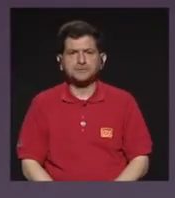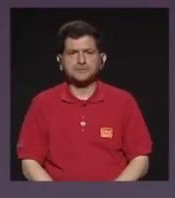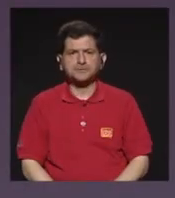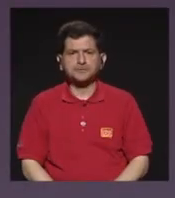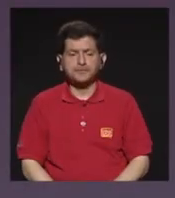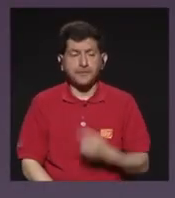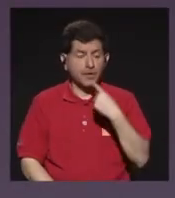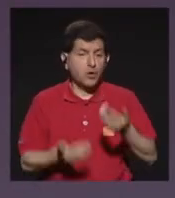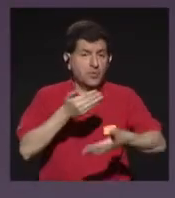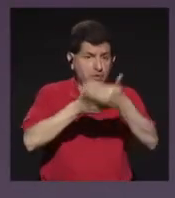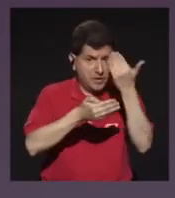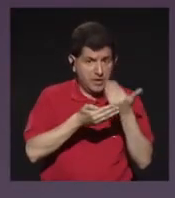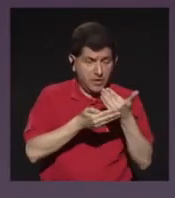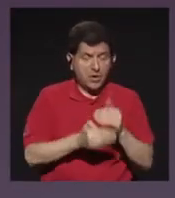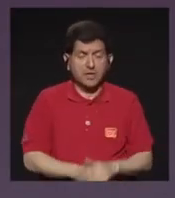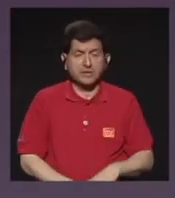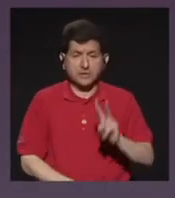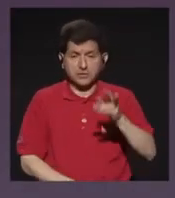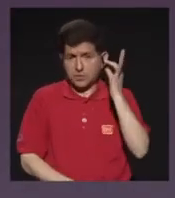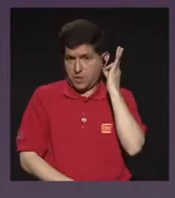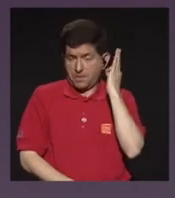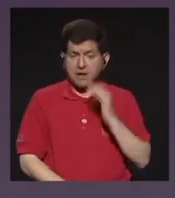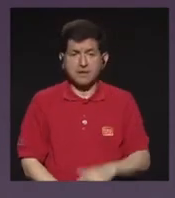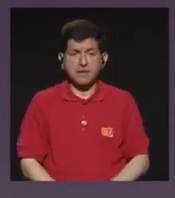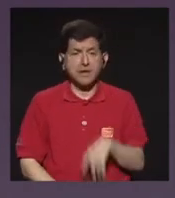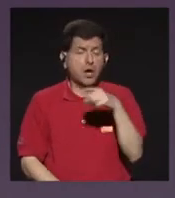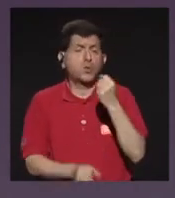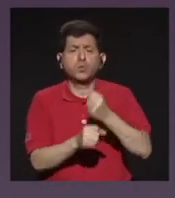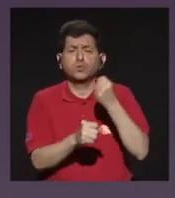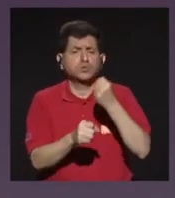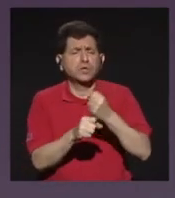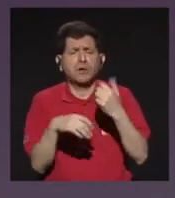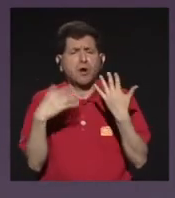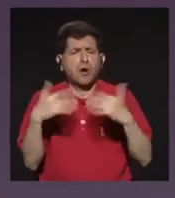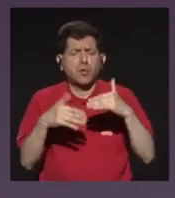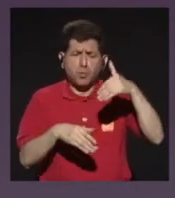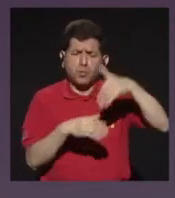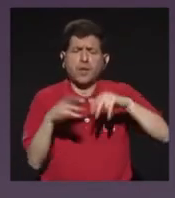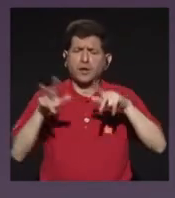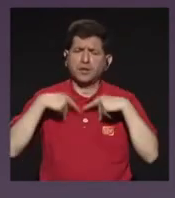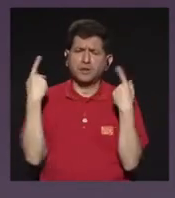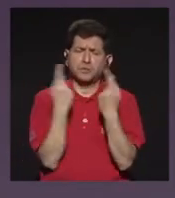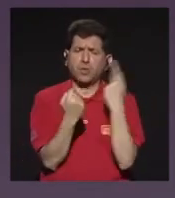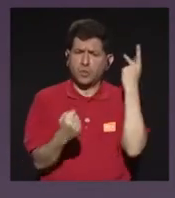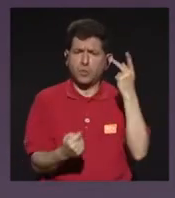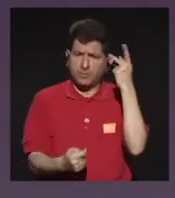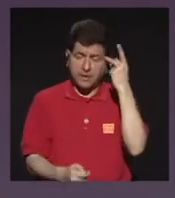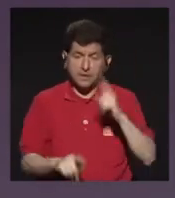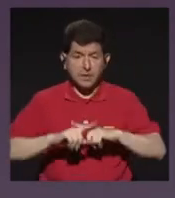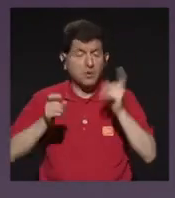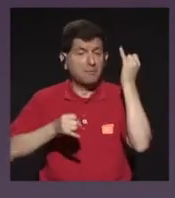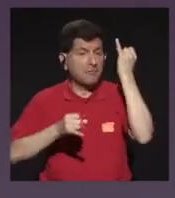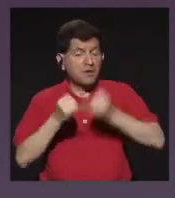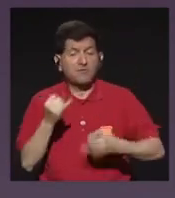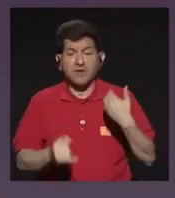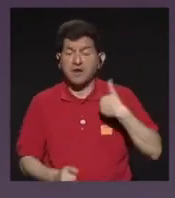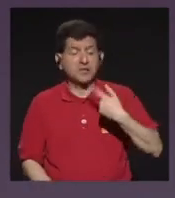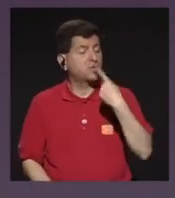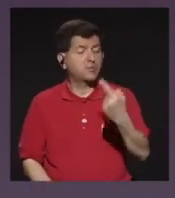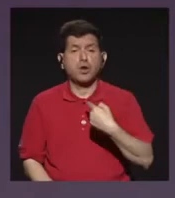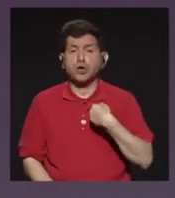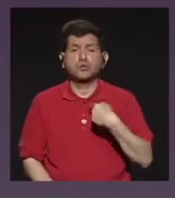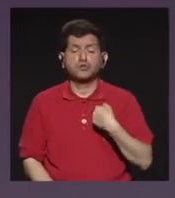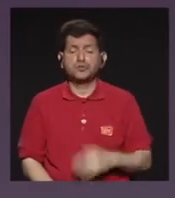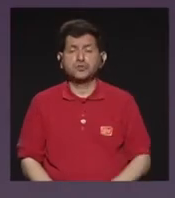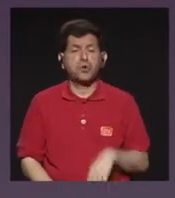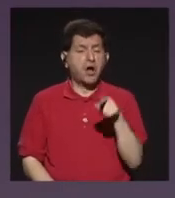como decía la compañera, podés trabajar mucho dentro de un partido político, pero al final si un hombre dice, yo levanto